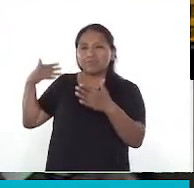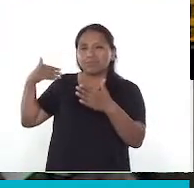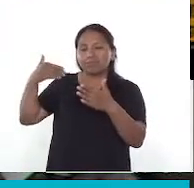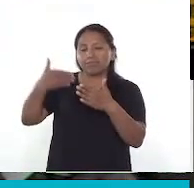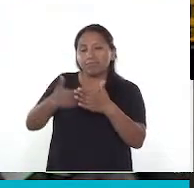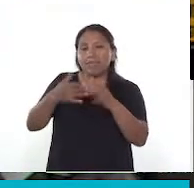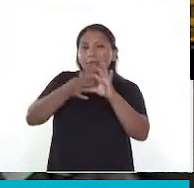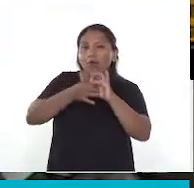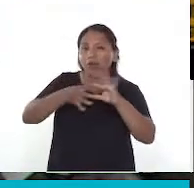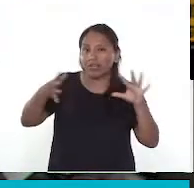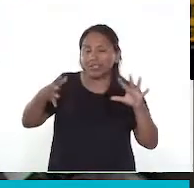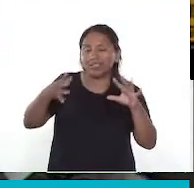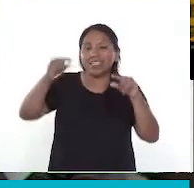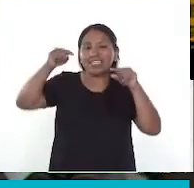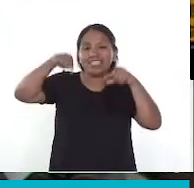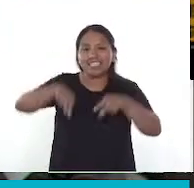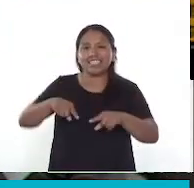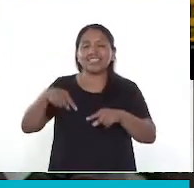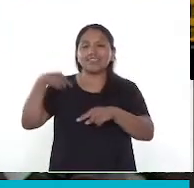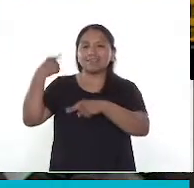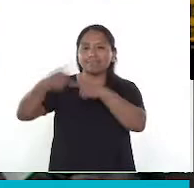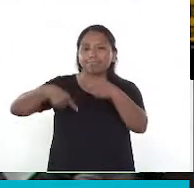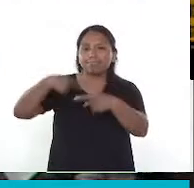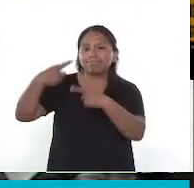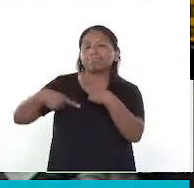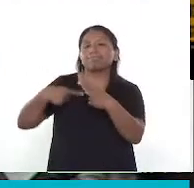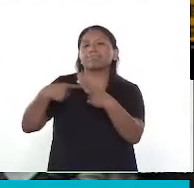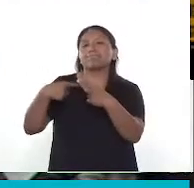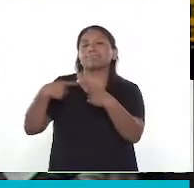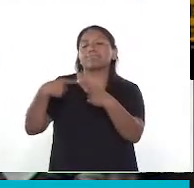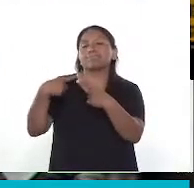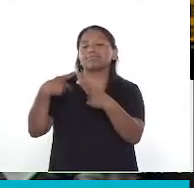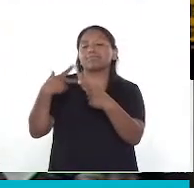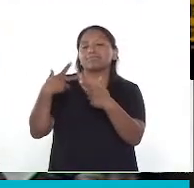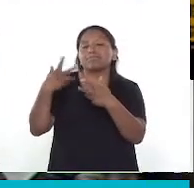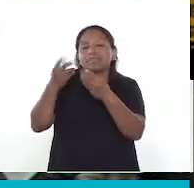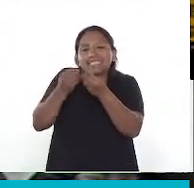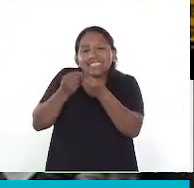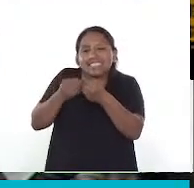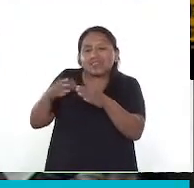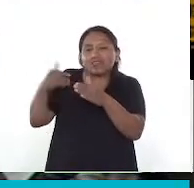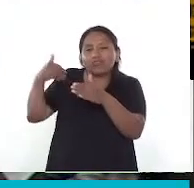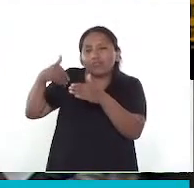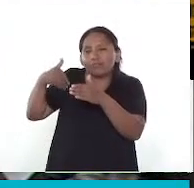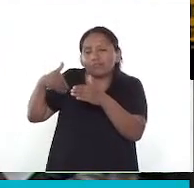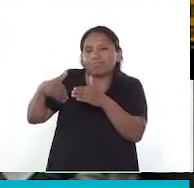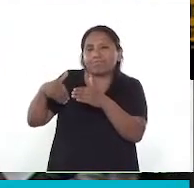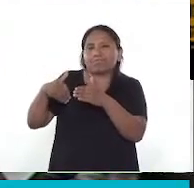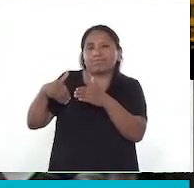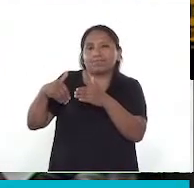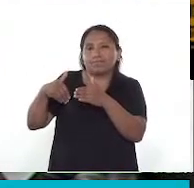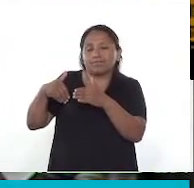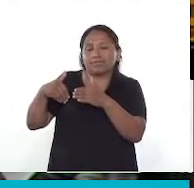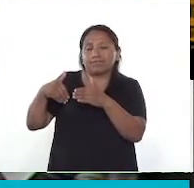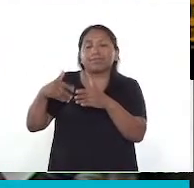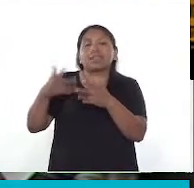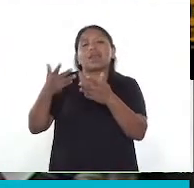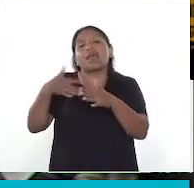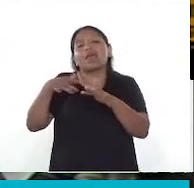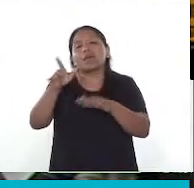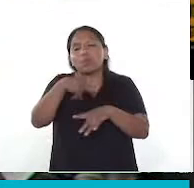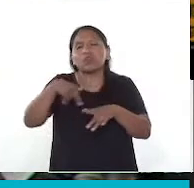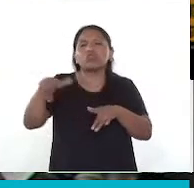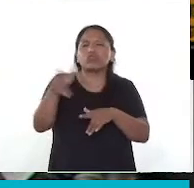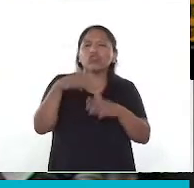democracia esa continuidad se logró o se inició en ese periodo después la supimos